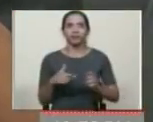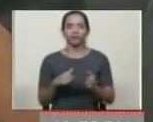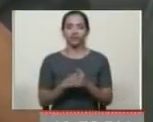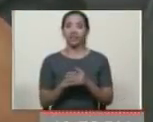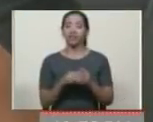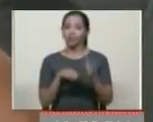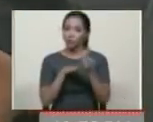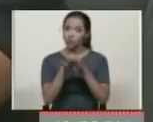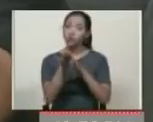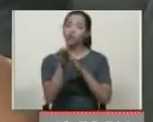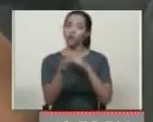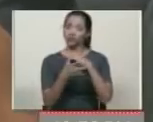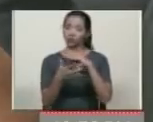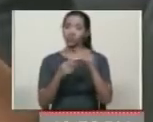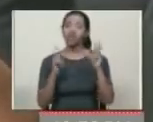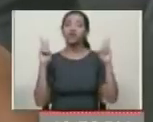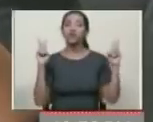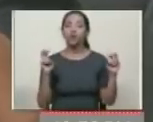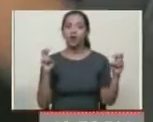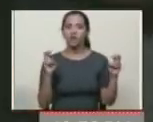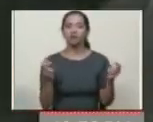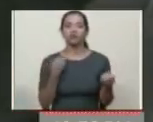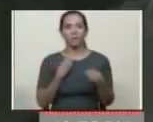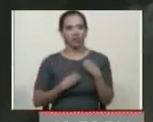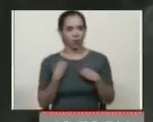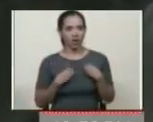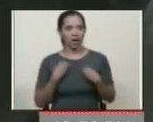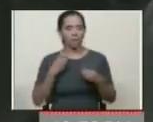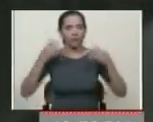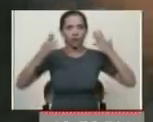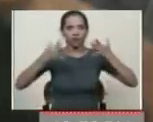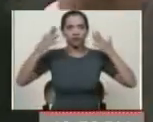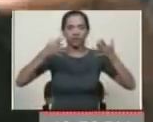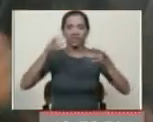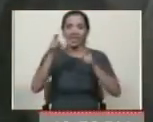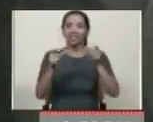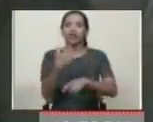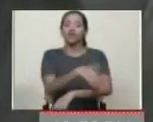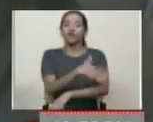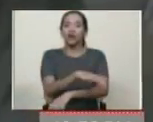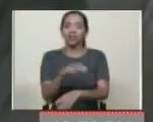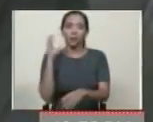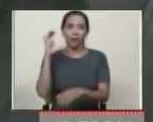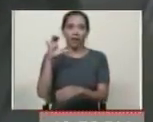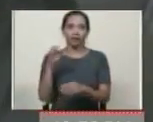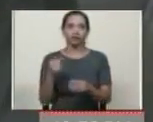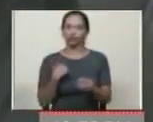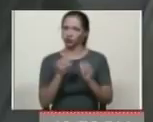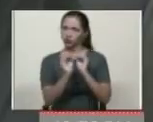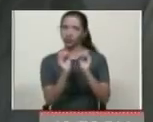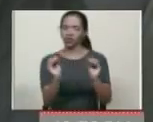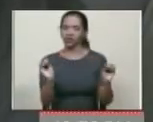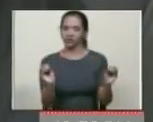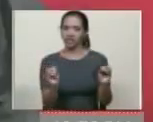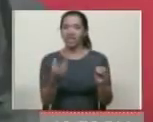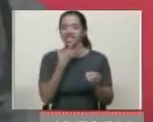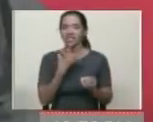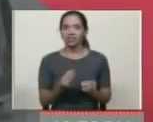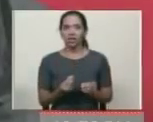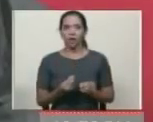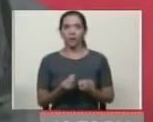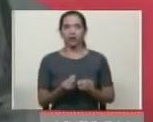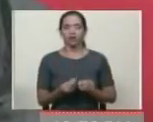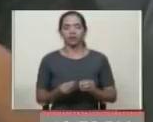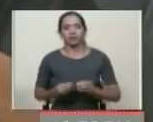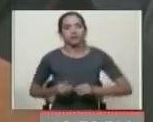avanzados. Inclusive se han preocupado por formar gente fuera del país. Fuera del país. Recientemente yo he denunciado en diciembre.